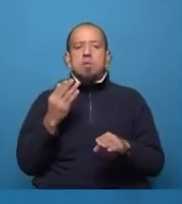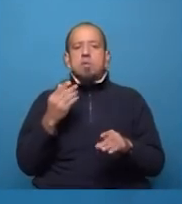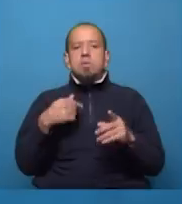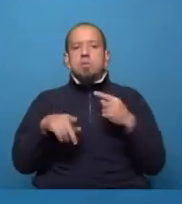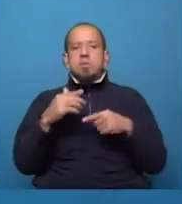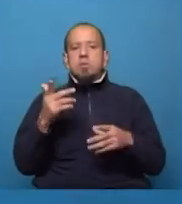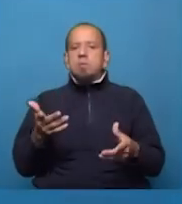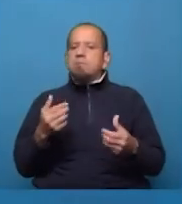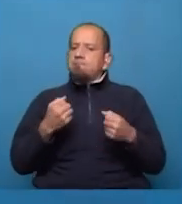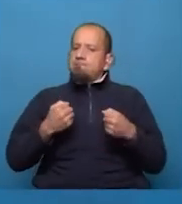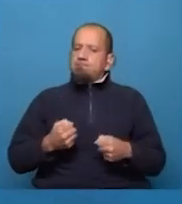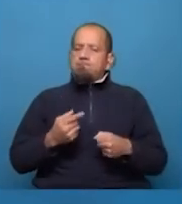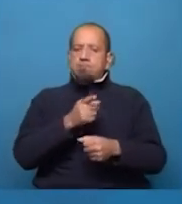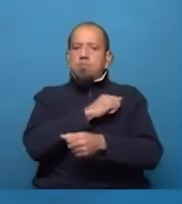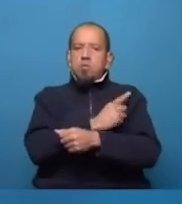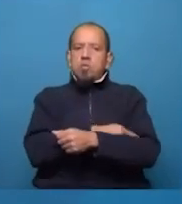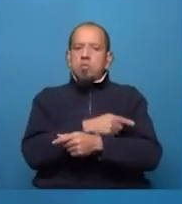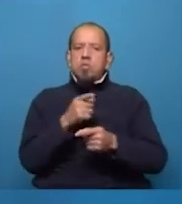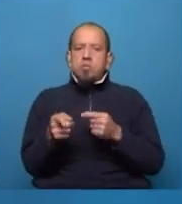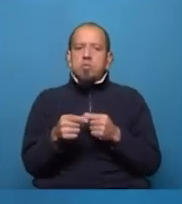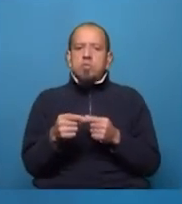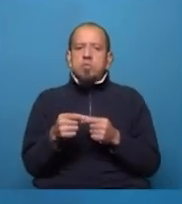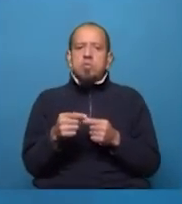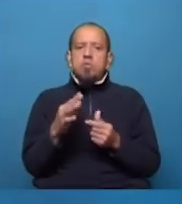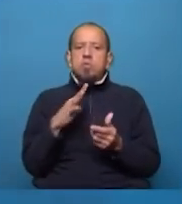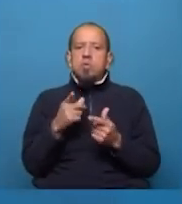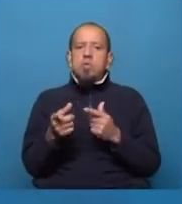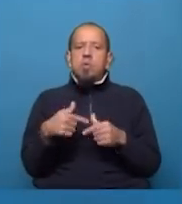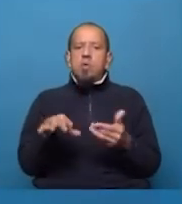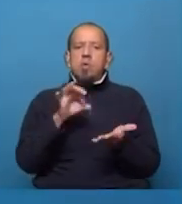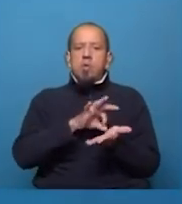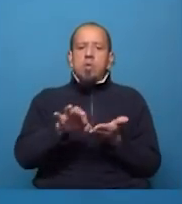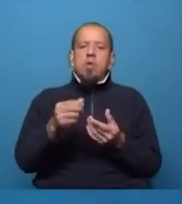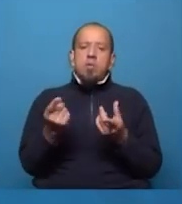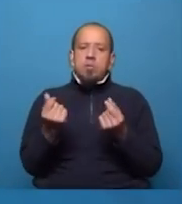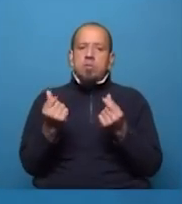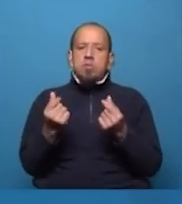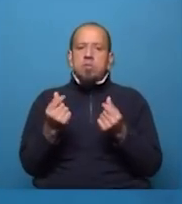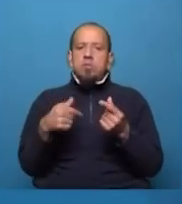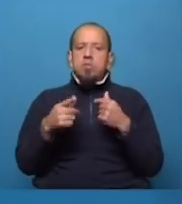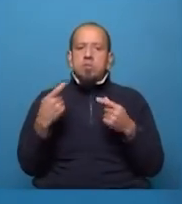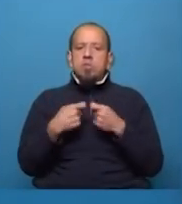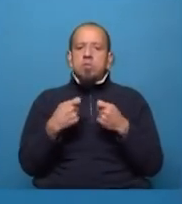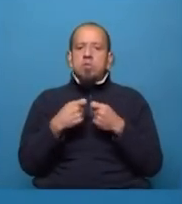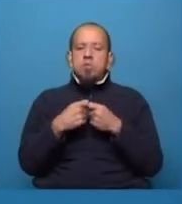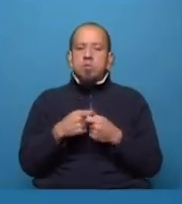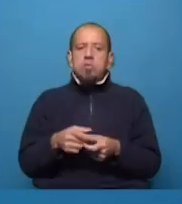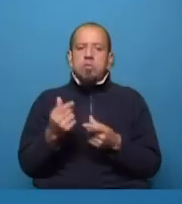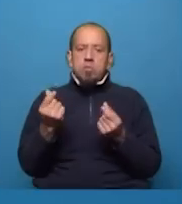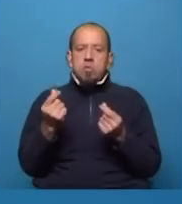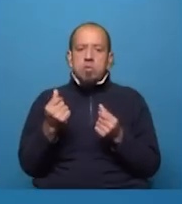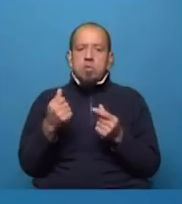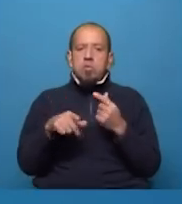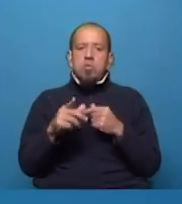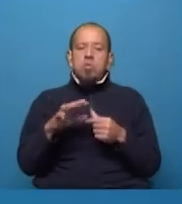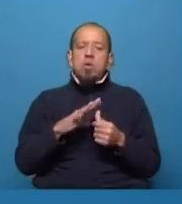pesados poderosos que además estaban brindando servicios financieros y societarios a lavadores hoy